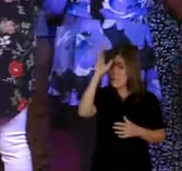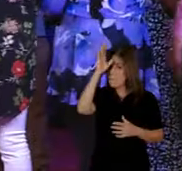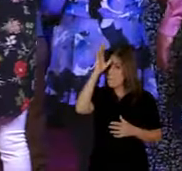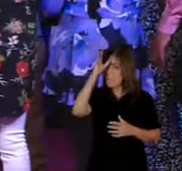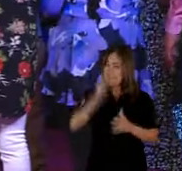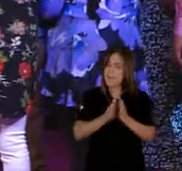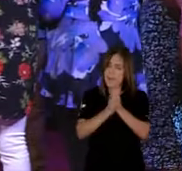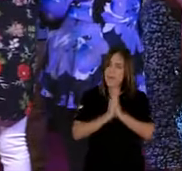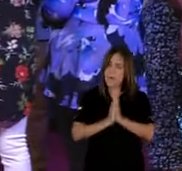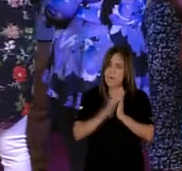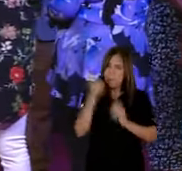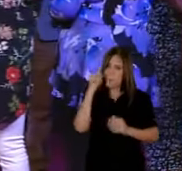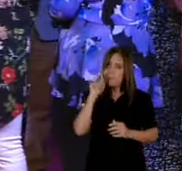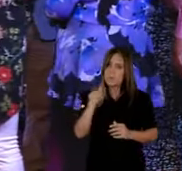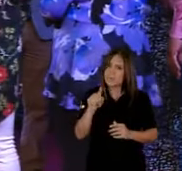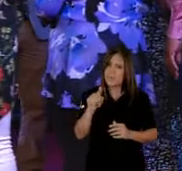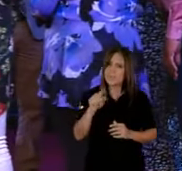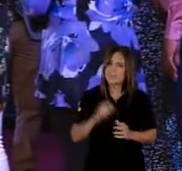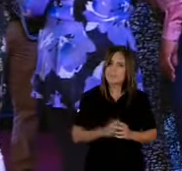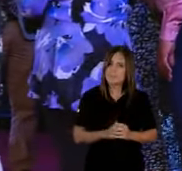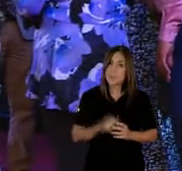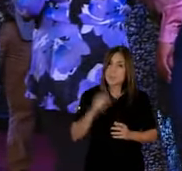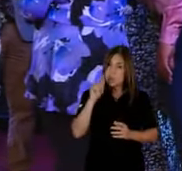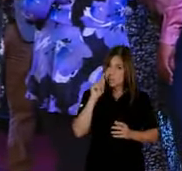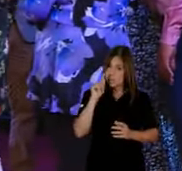te comprometes a levantar a